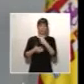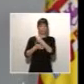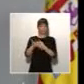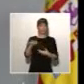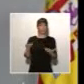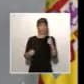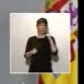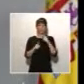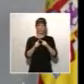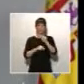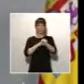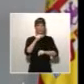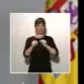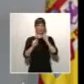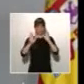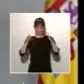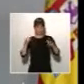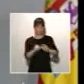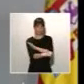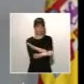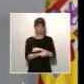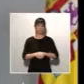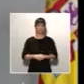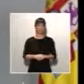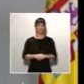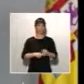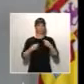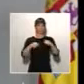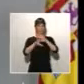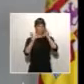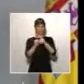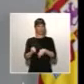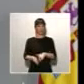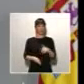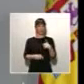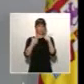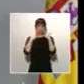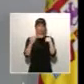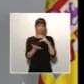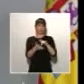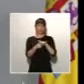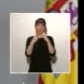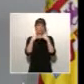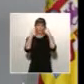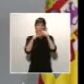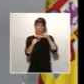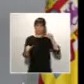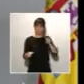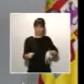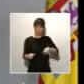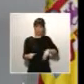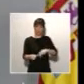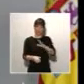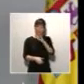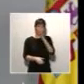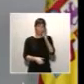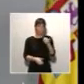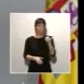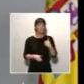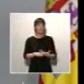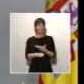infección. El mercado global responde a una situación sin precedentes. Por esta razón, y tras hacer una planificación,